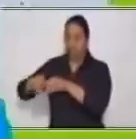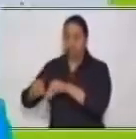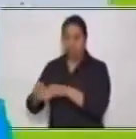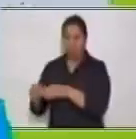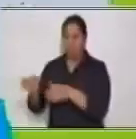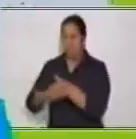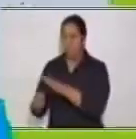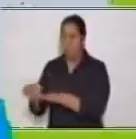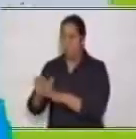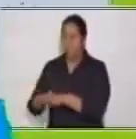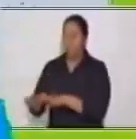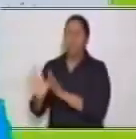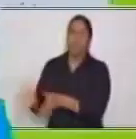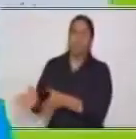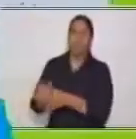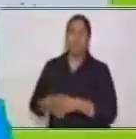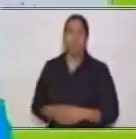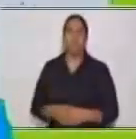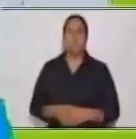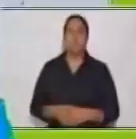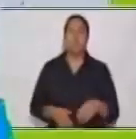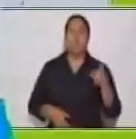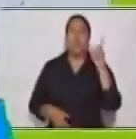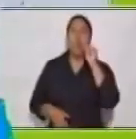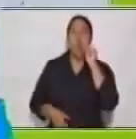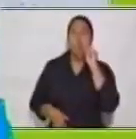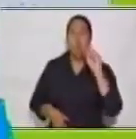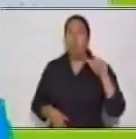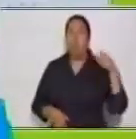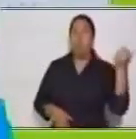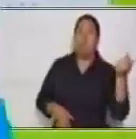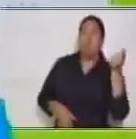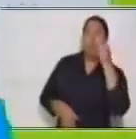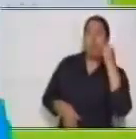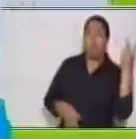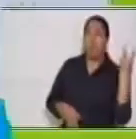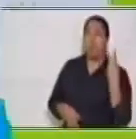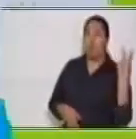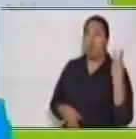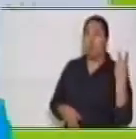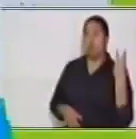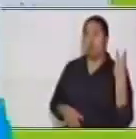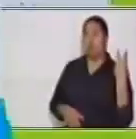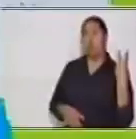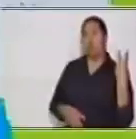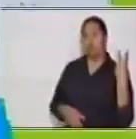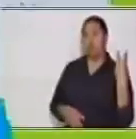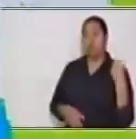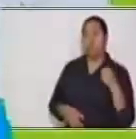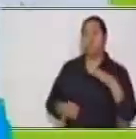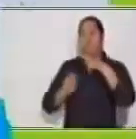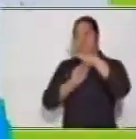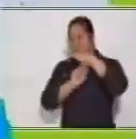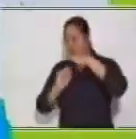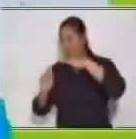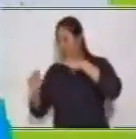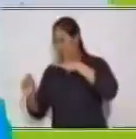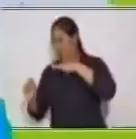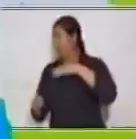El hombre y el vecino escucharon un llanto. El hombre y su vecino